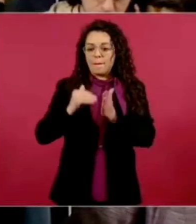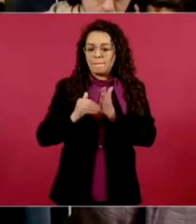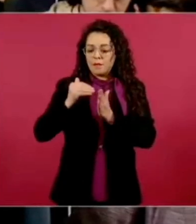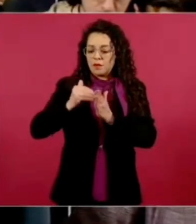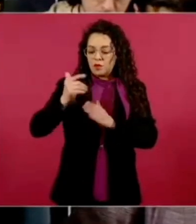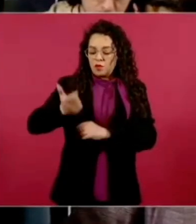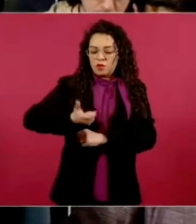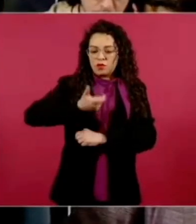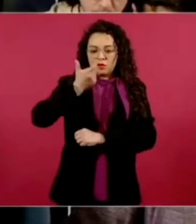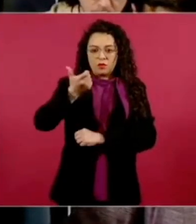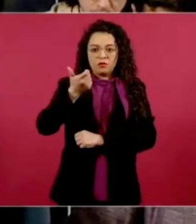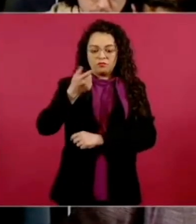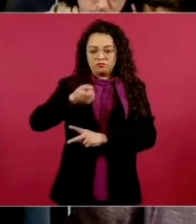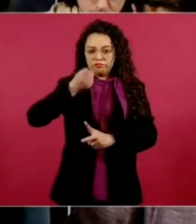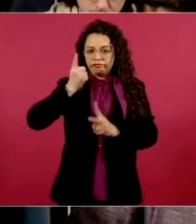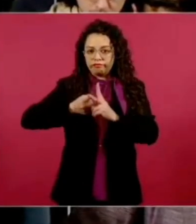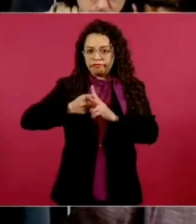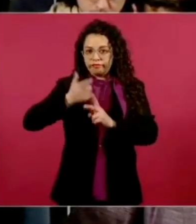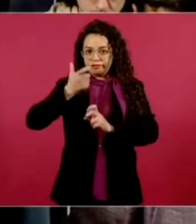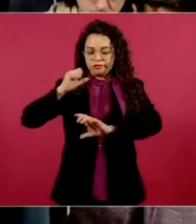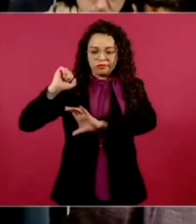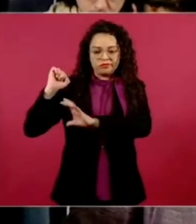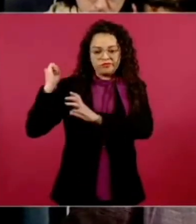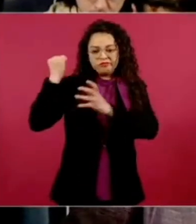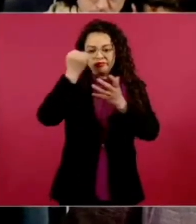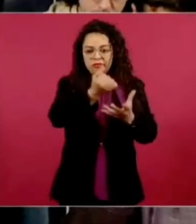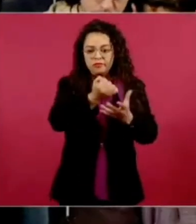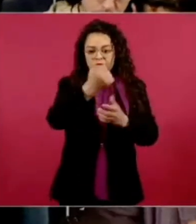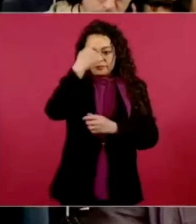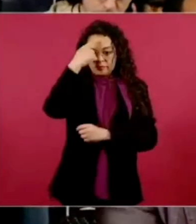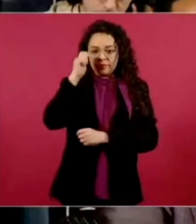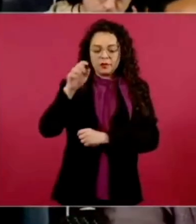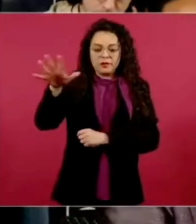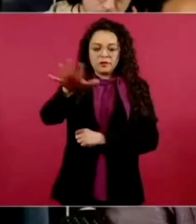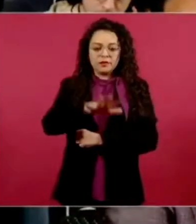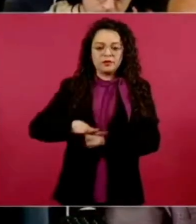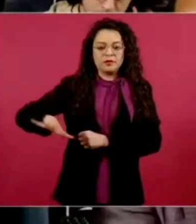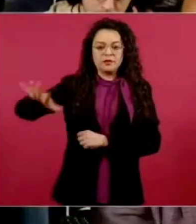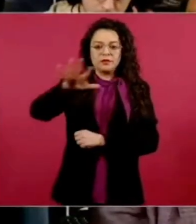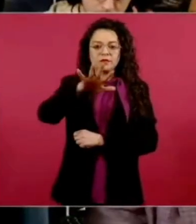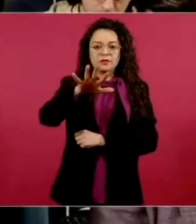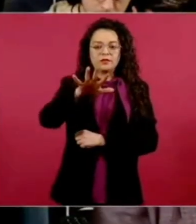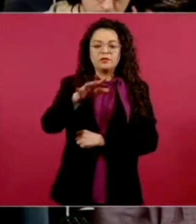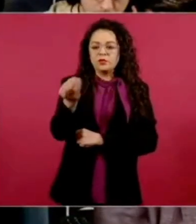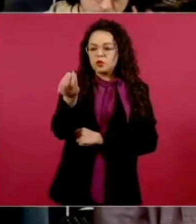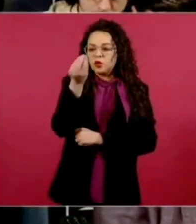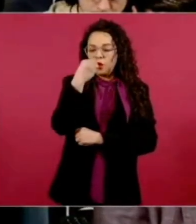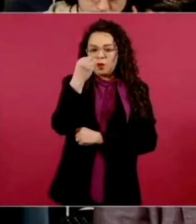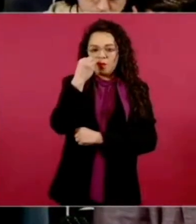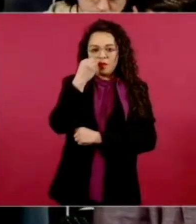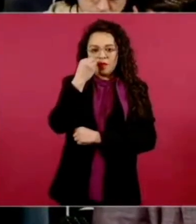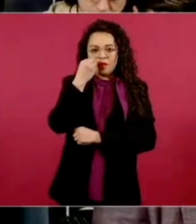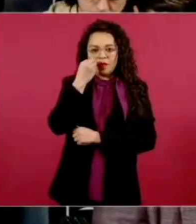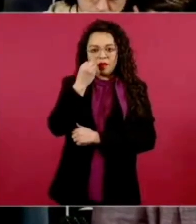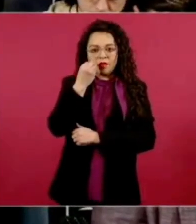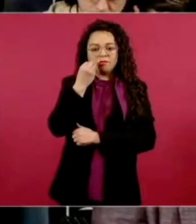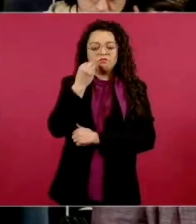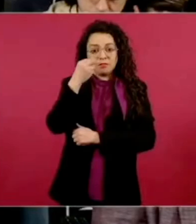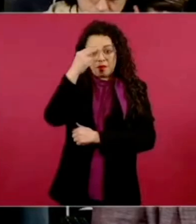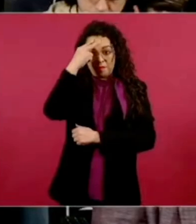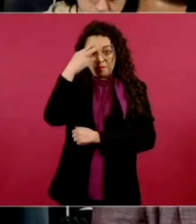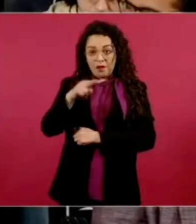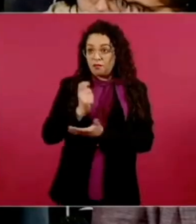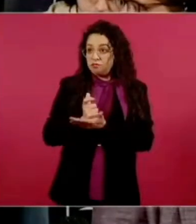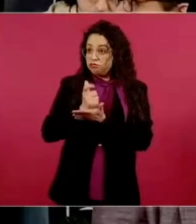de presupuesto destinado a gastos de representación, que son estas comidas que les paga el pueblo de